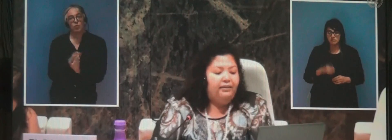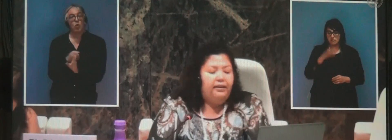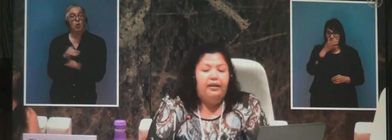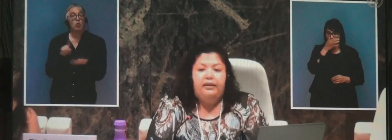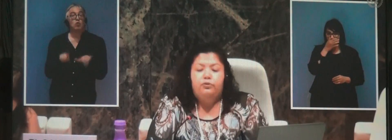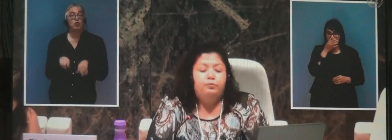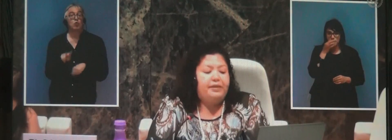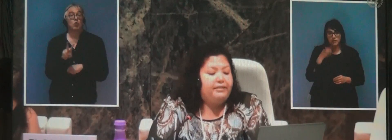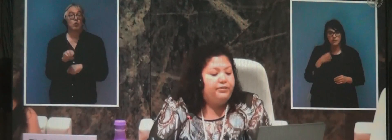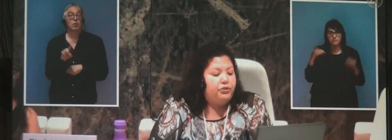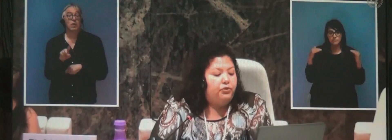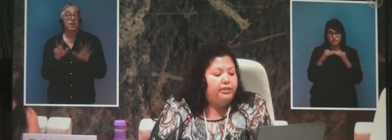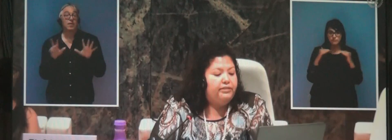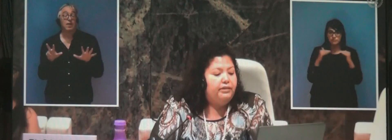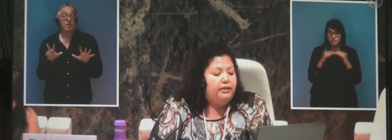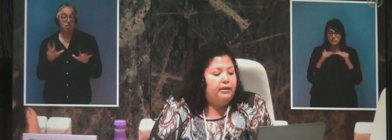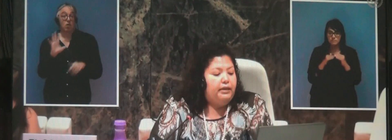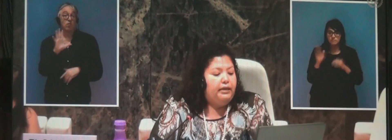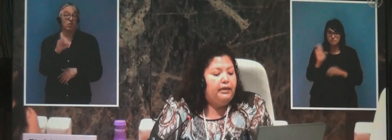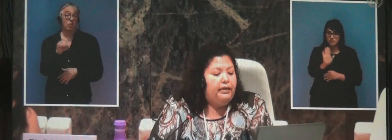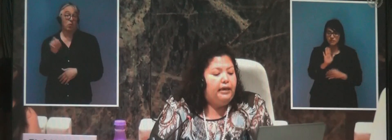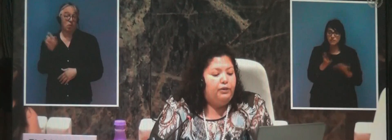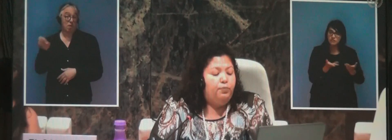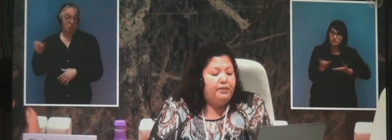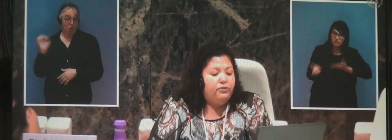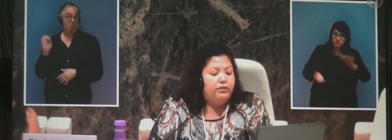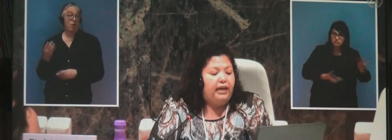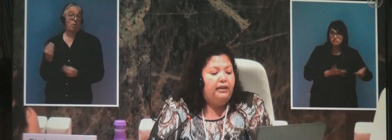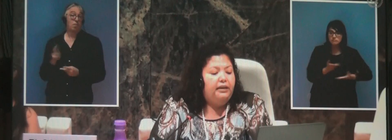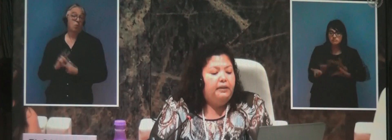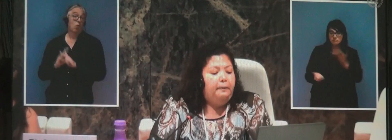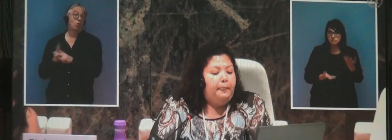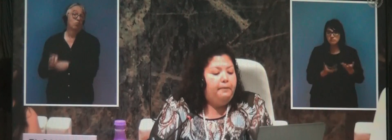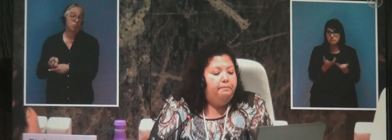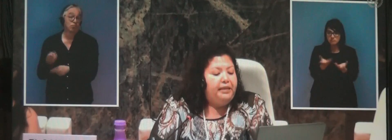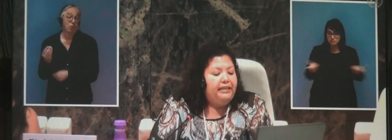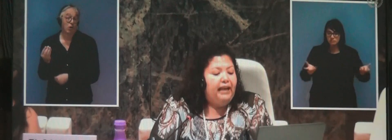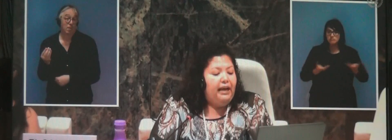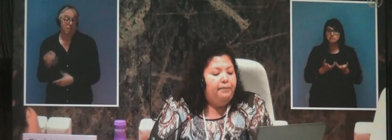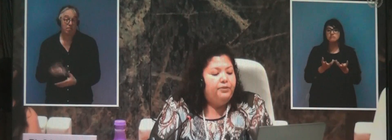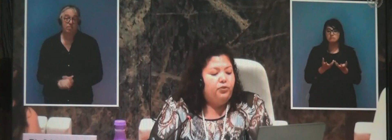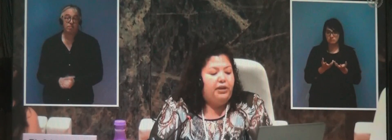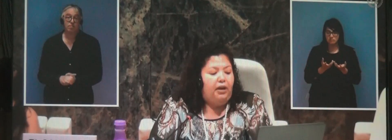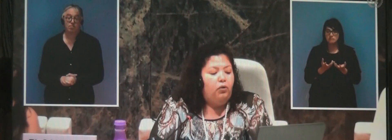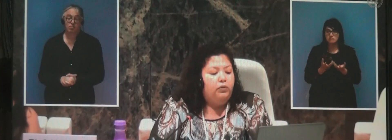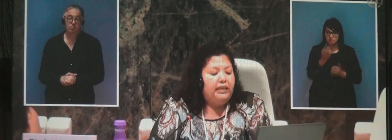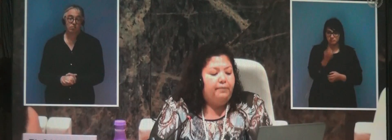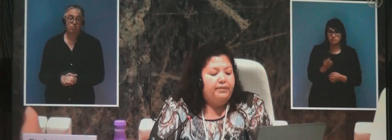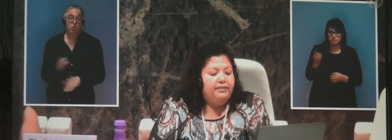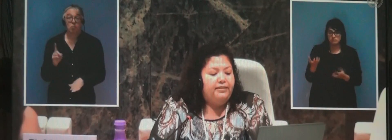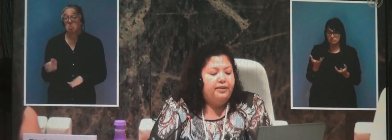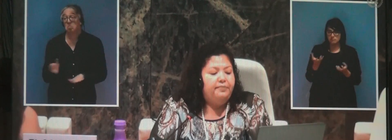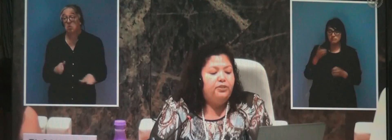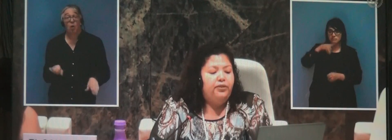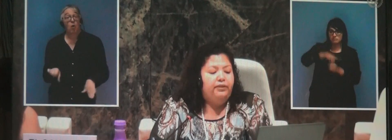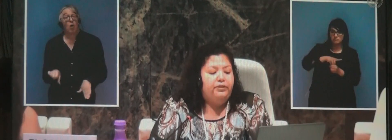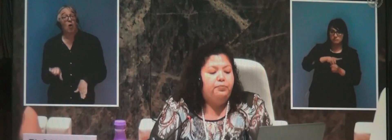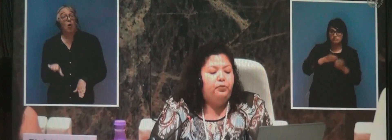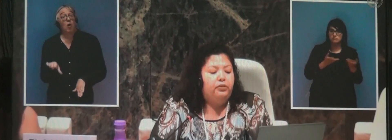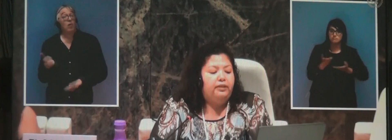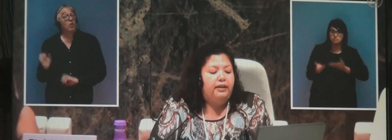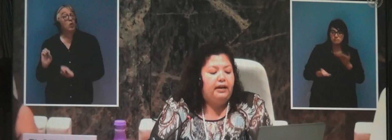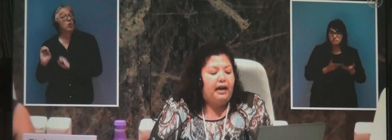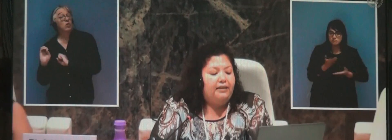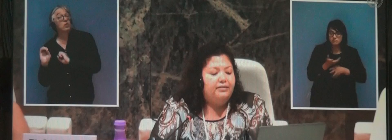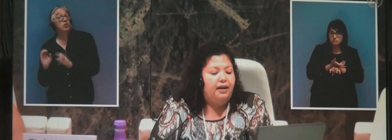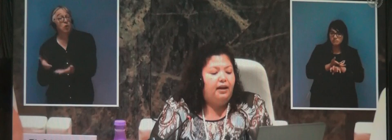También entre sus prestaciones a su personal, brinda a las personas con discapacidad servicio de